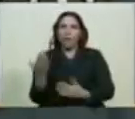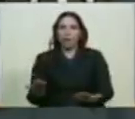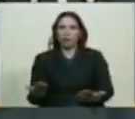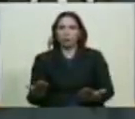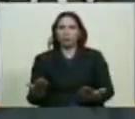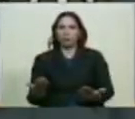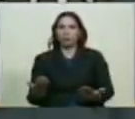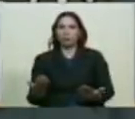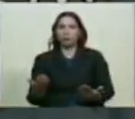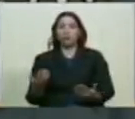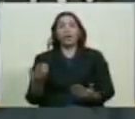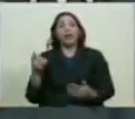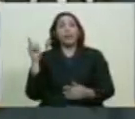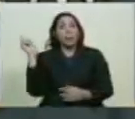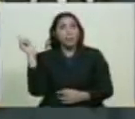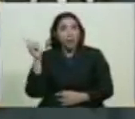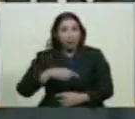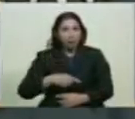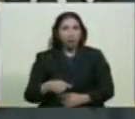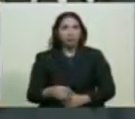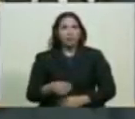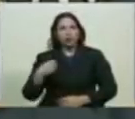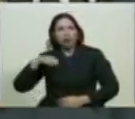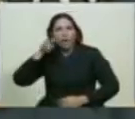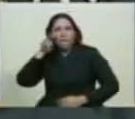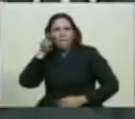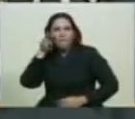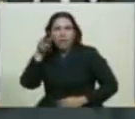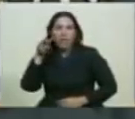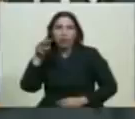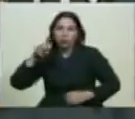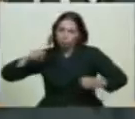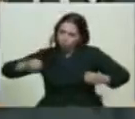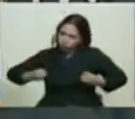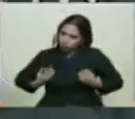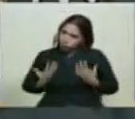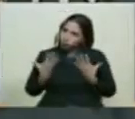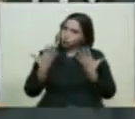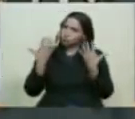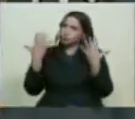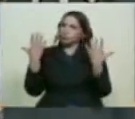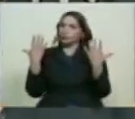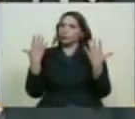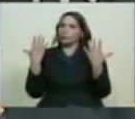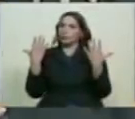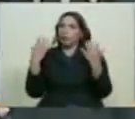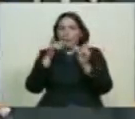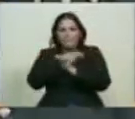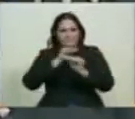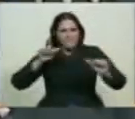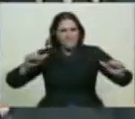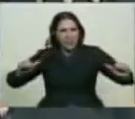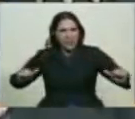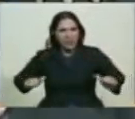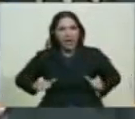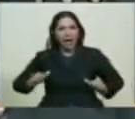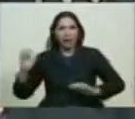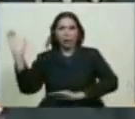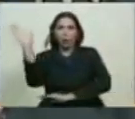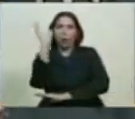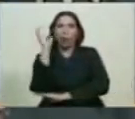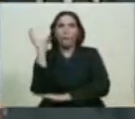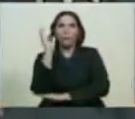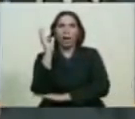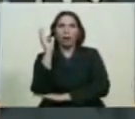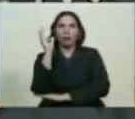Pero también he visto la admiración en los militares colombianos